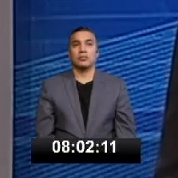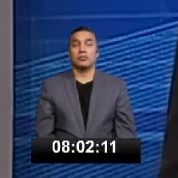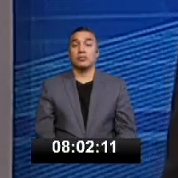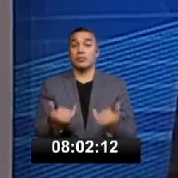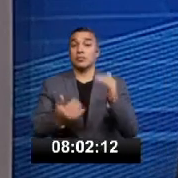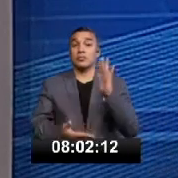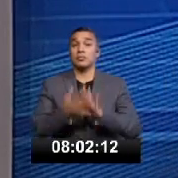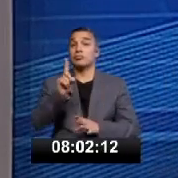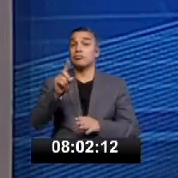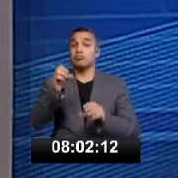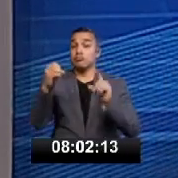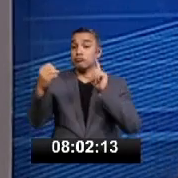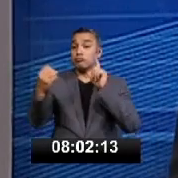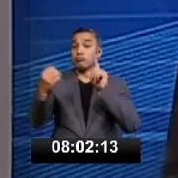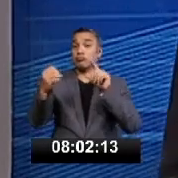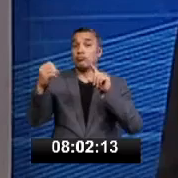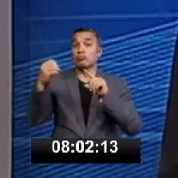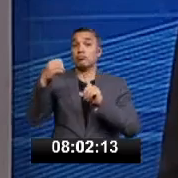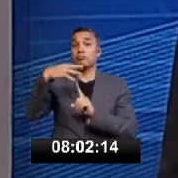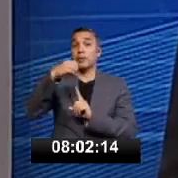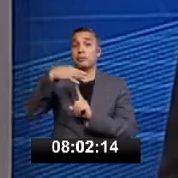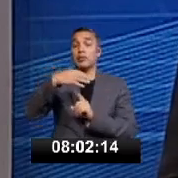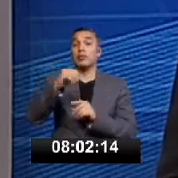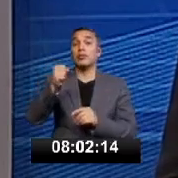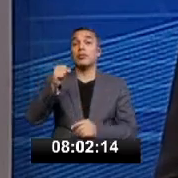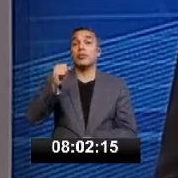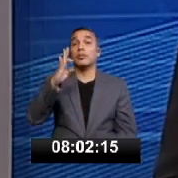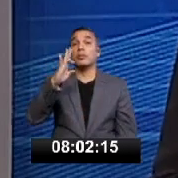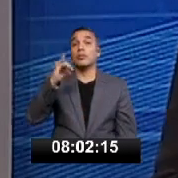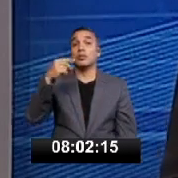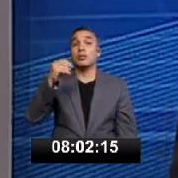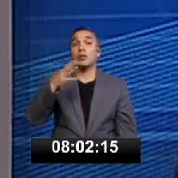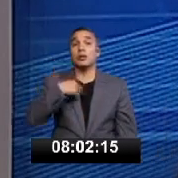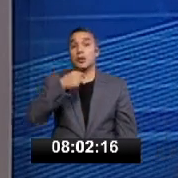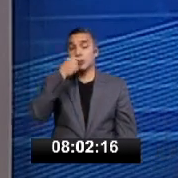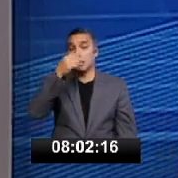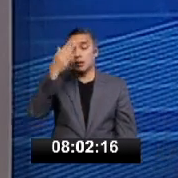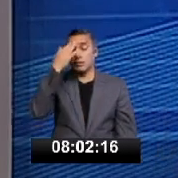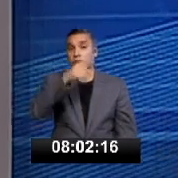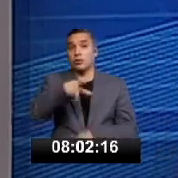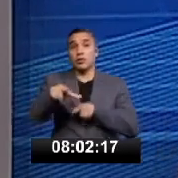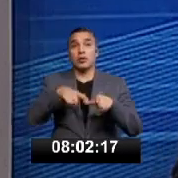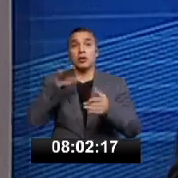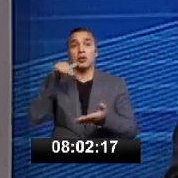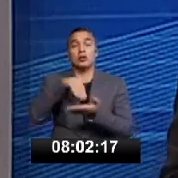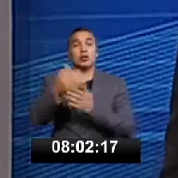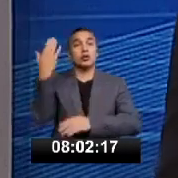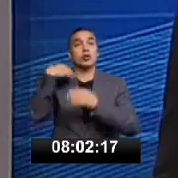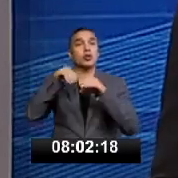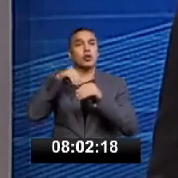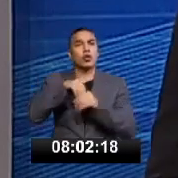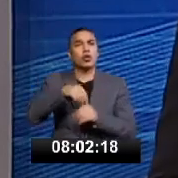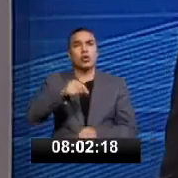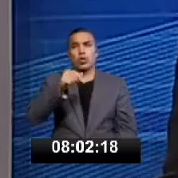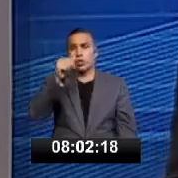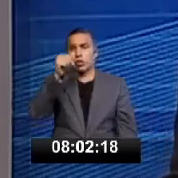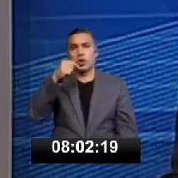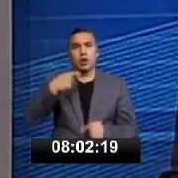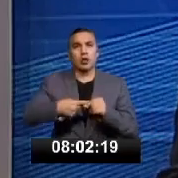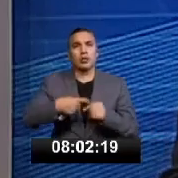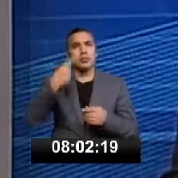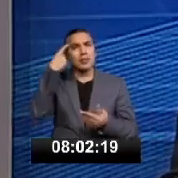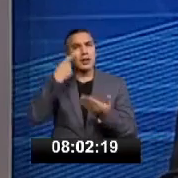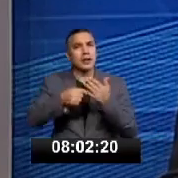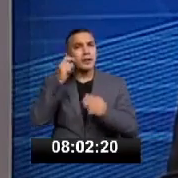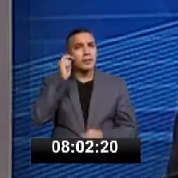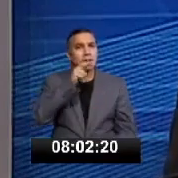Pasamos ahora a hacer un enlace en vivo. Santiago Naranjo se encuentra en el sector de Santo Domingo, en el centro histórico de Quito, para constatar los tremendos